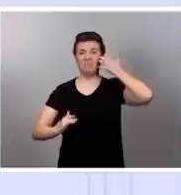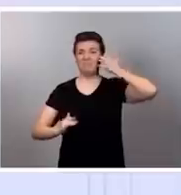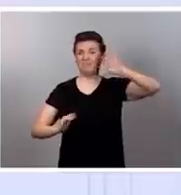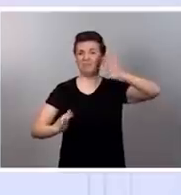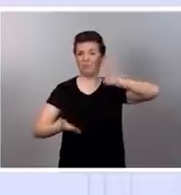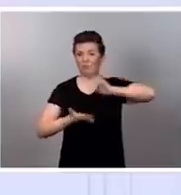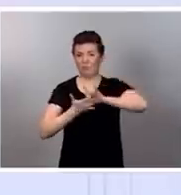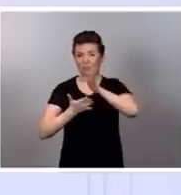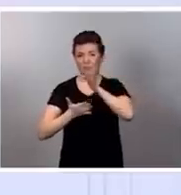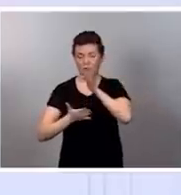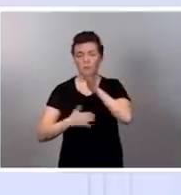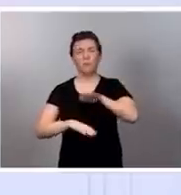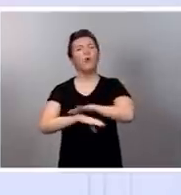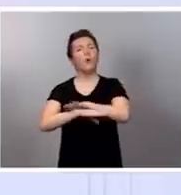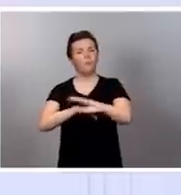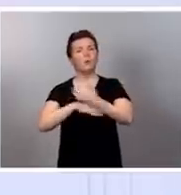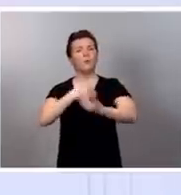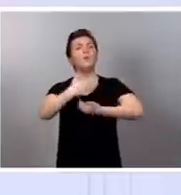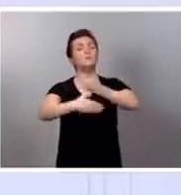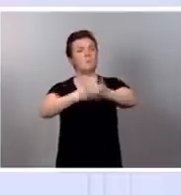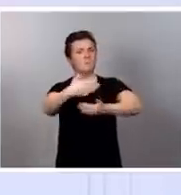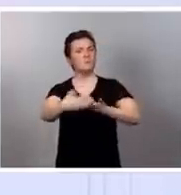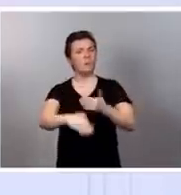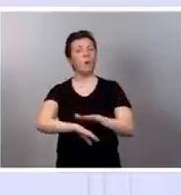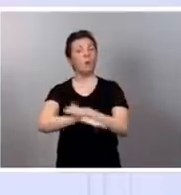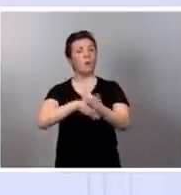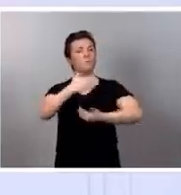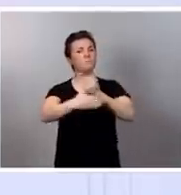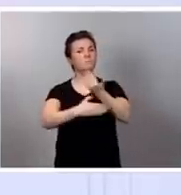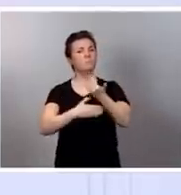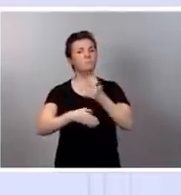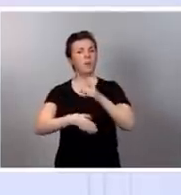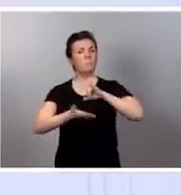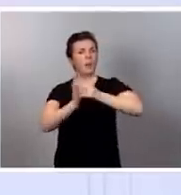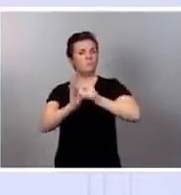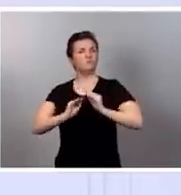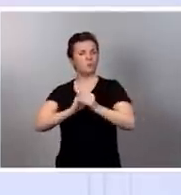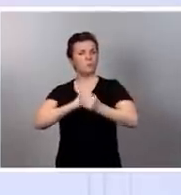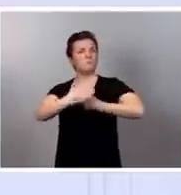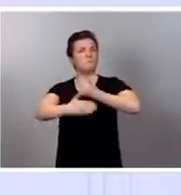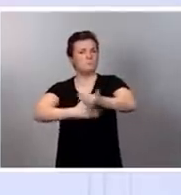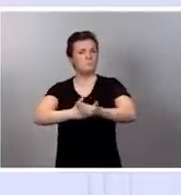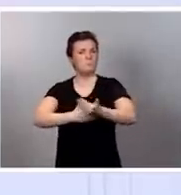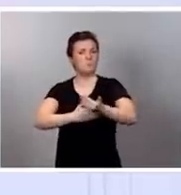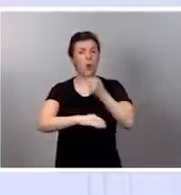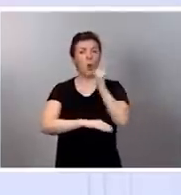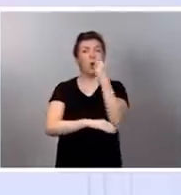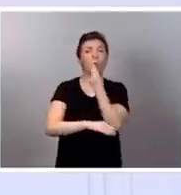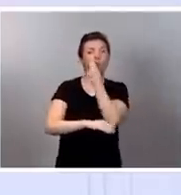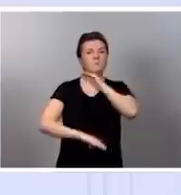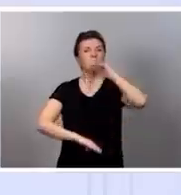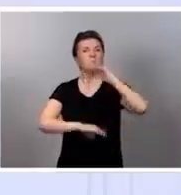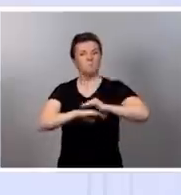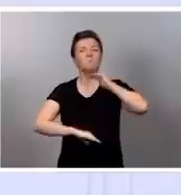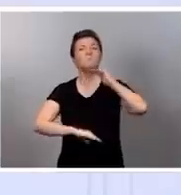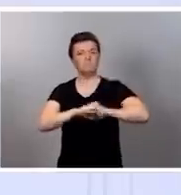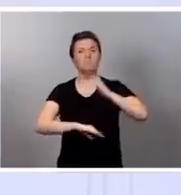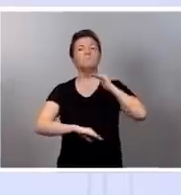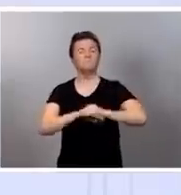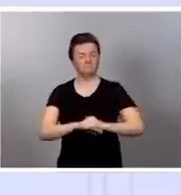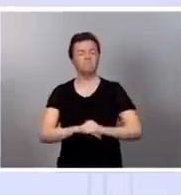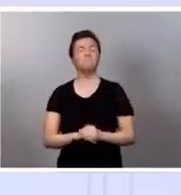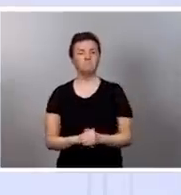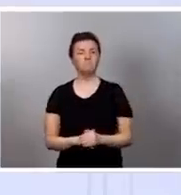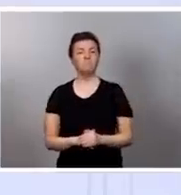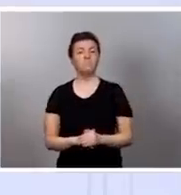Gobierno avanza. Y avanza en su hoja de ruta y cumple sus compromisos. Y me permitirán una